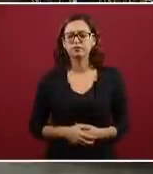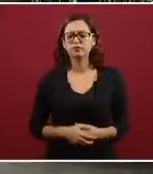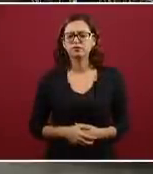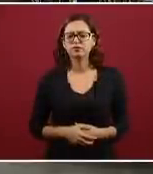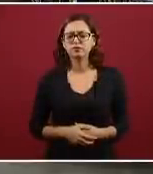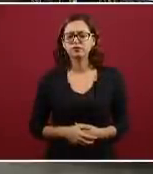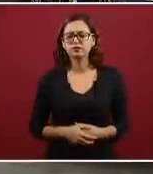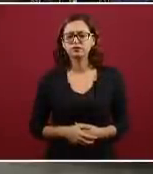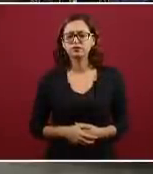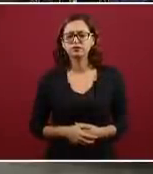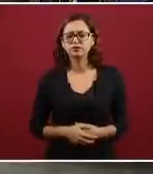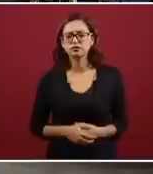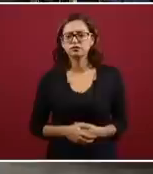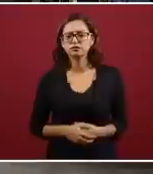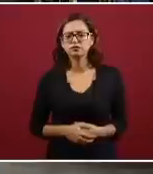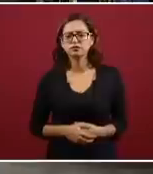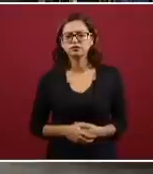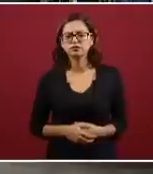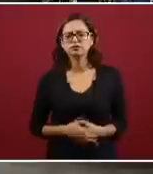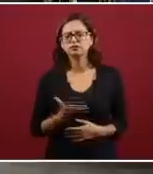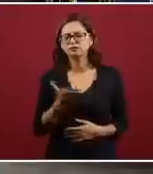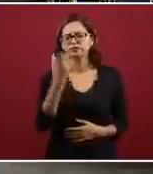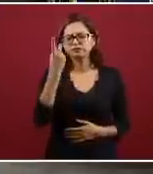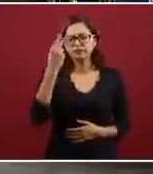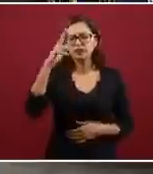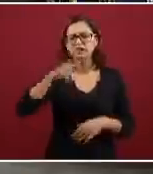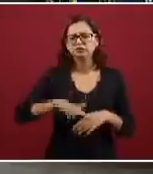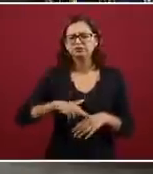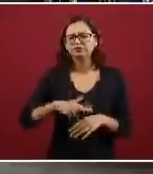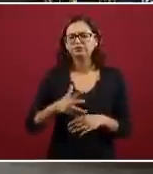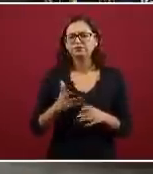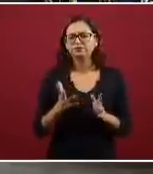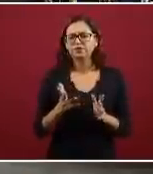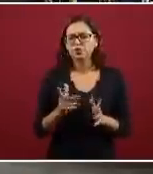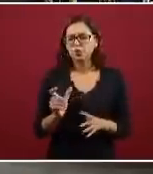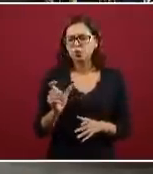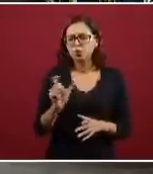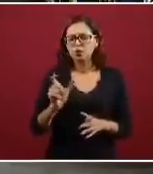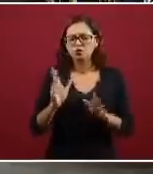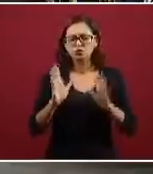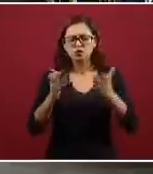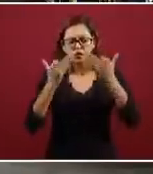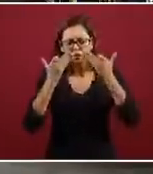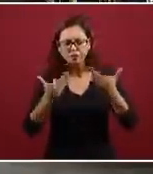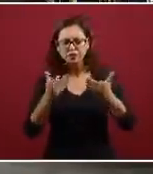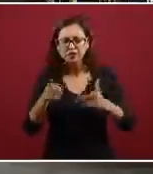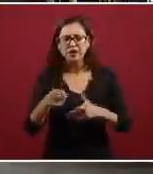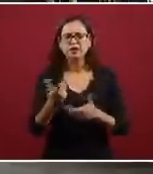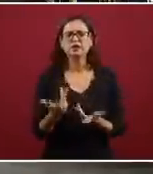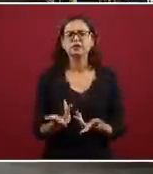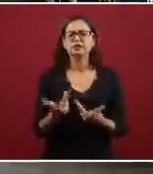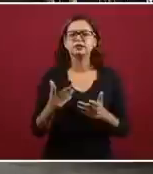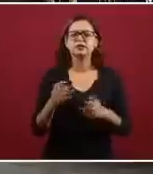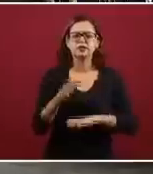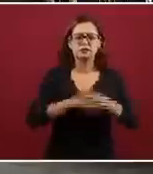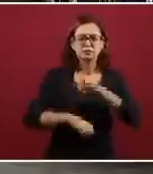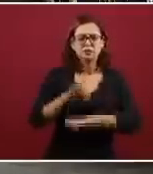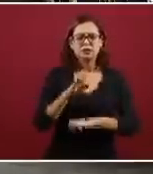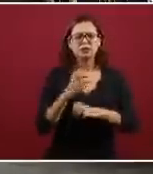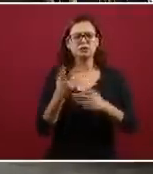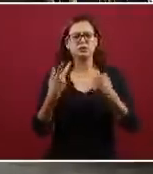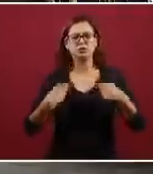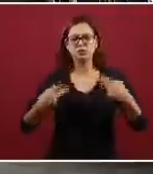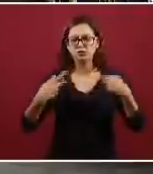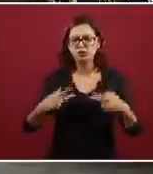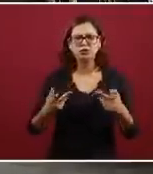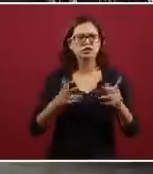¿Cuándo se va ya a reflejar? ¿Cuándo se, ya se puede, señor director, ver reflejado ya físicamente en un recibo de empresas, de gente que